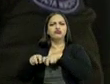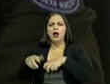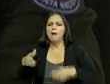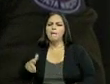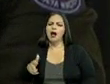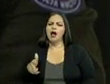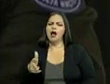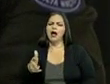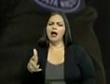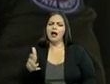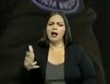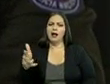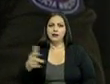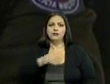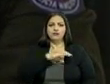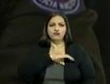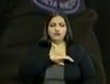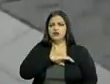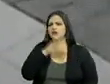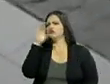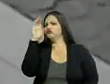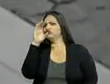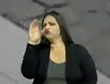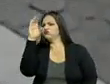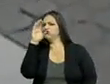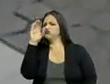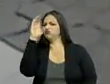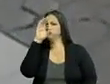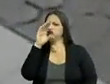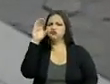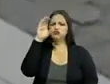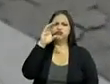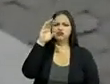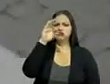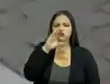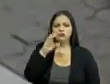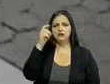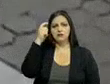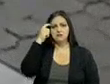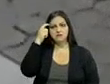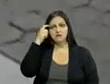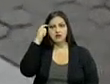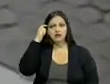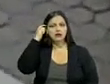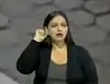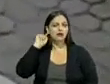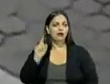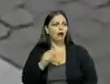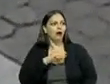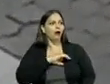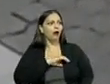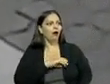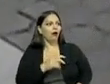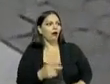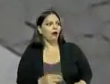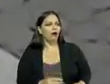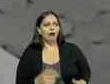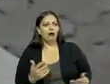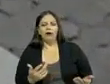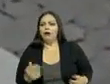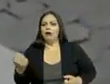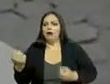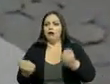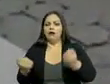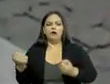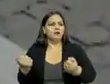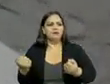Y pensamos que al ver la presión policial y el cerco que se ejerció, dejaron abandonado el vehículo